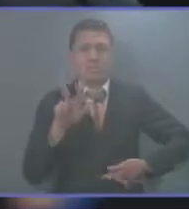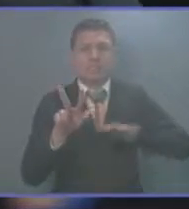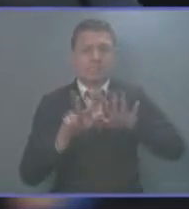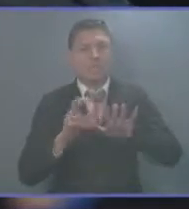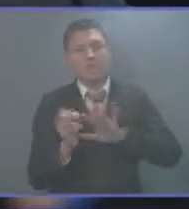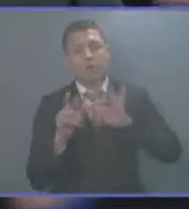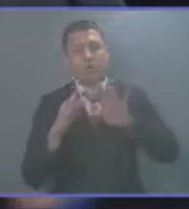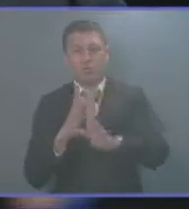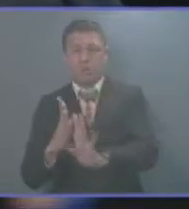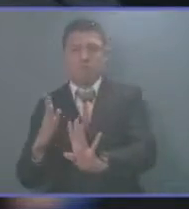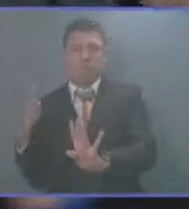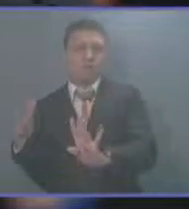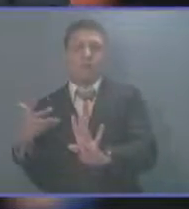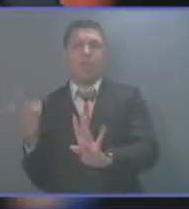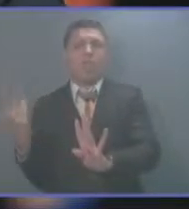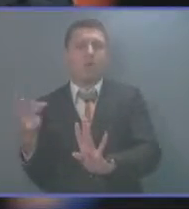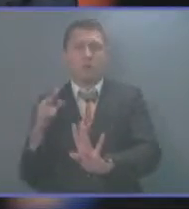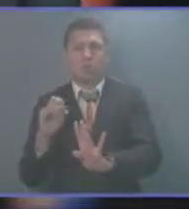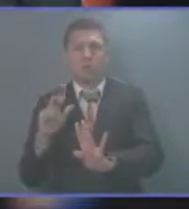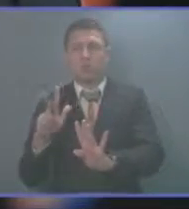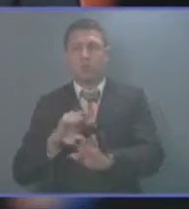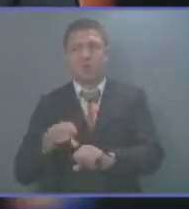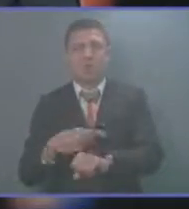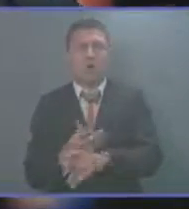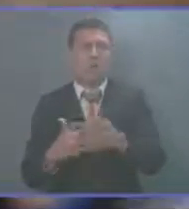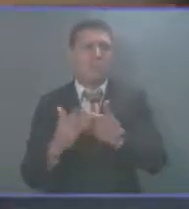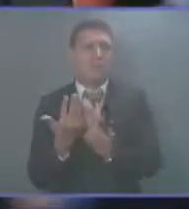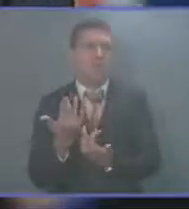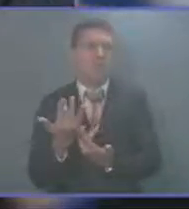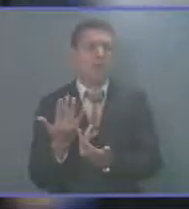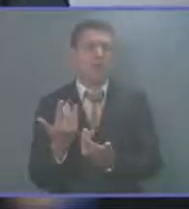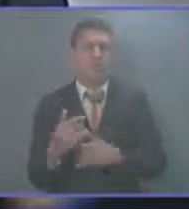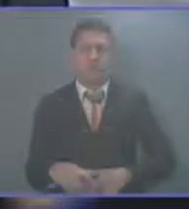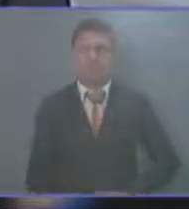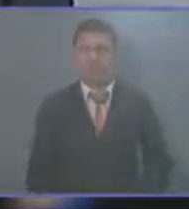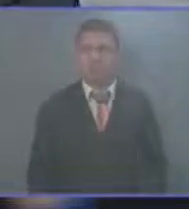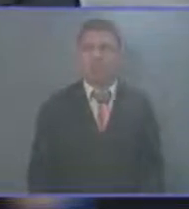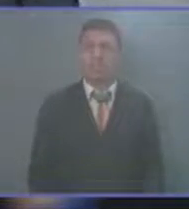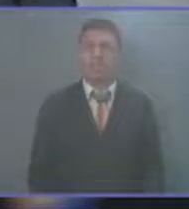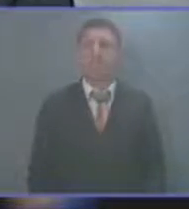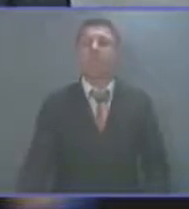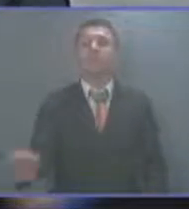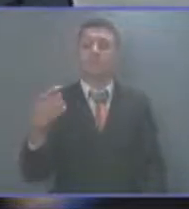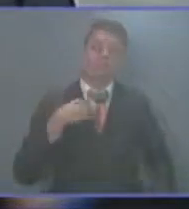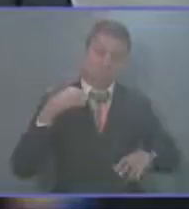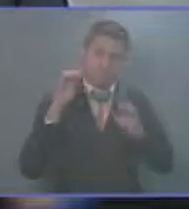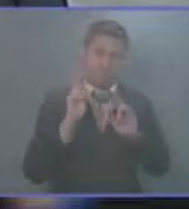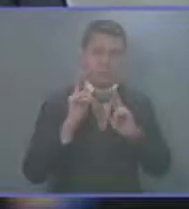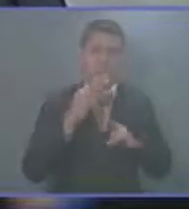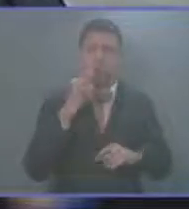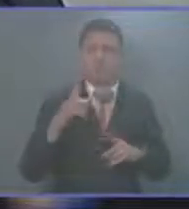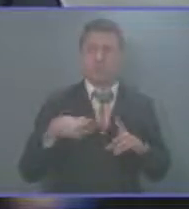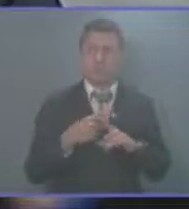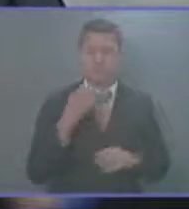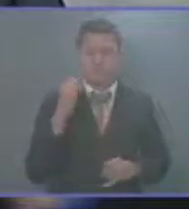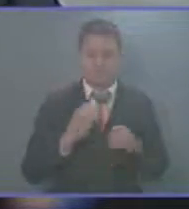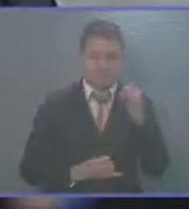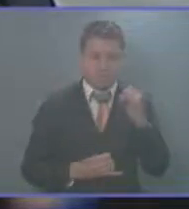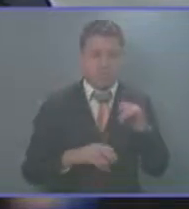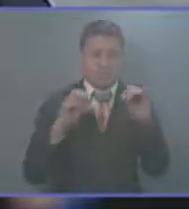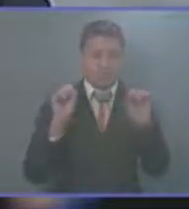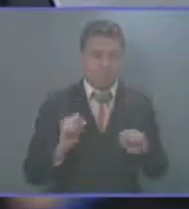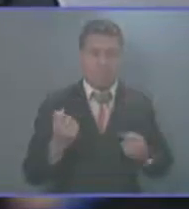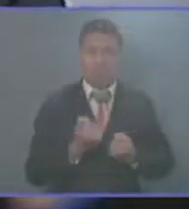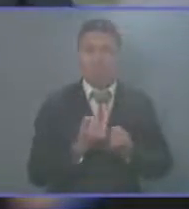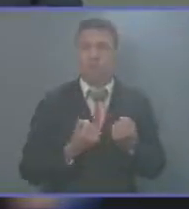7, 8, 9 personas esperando 2, 3 horas más para que sean atendidos. Ojalá que realmente al final se pueda